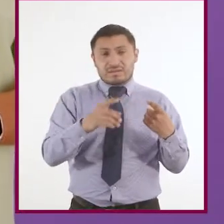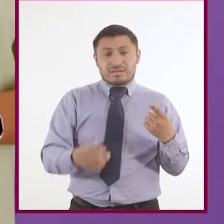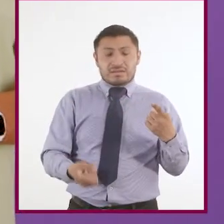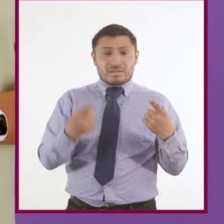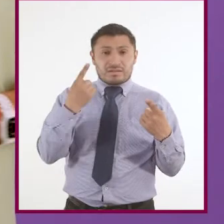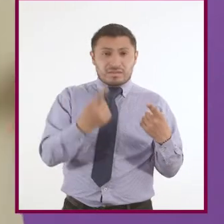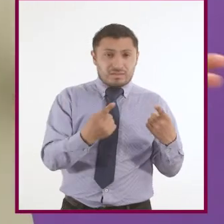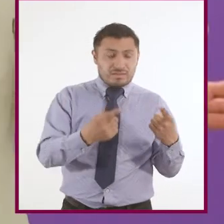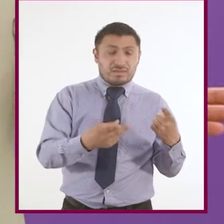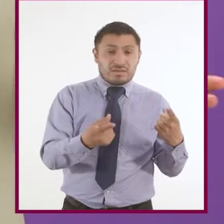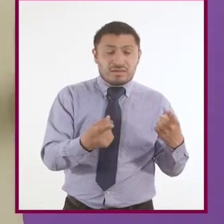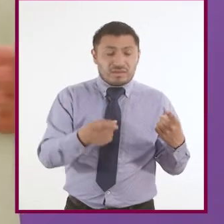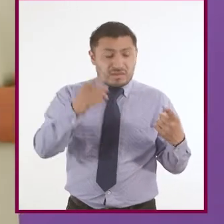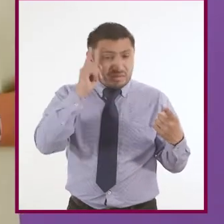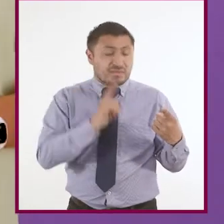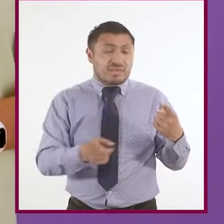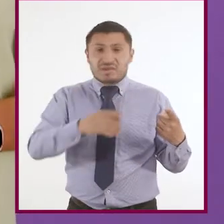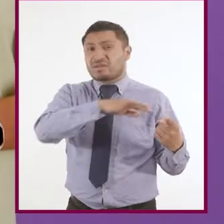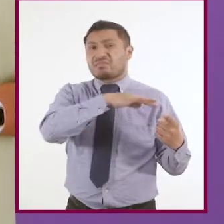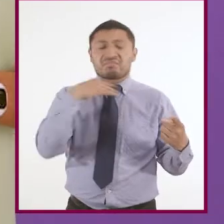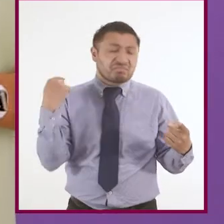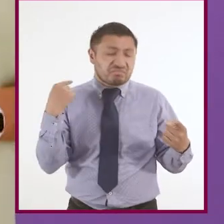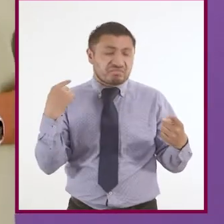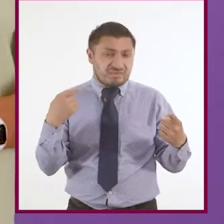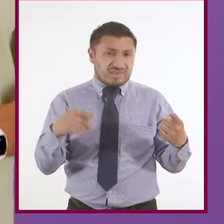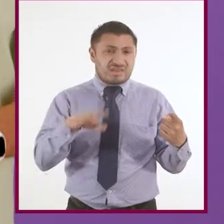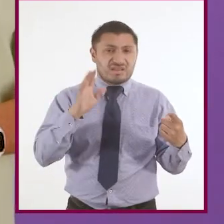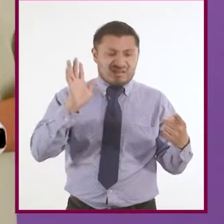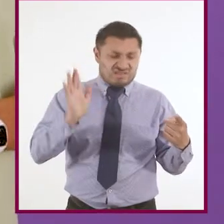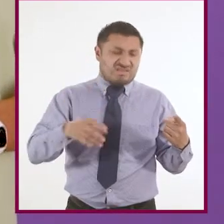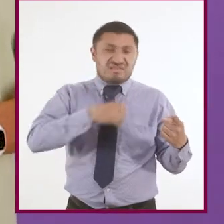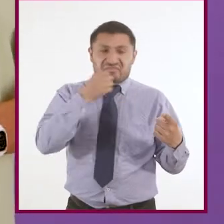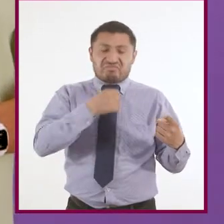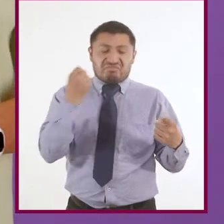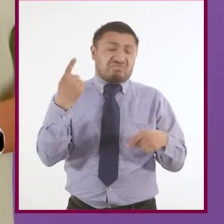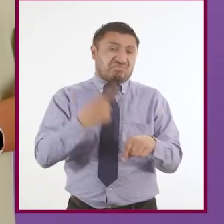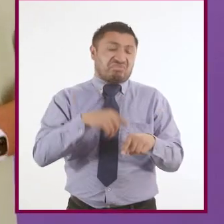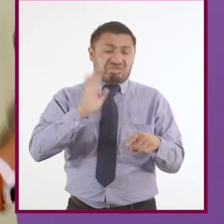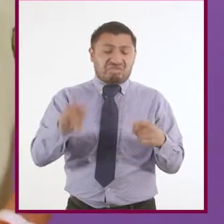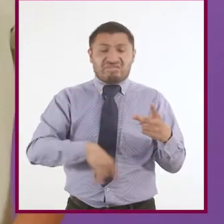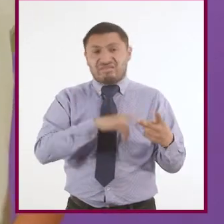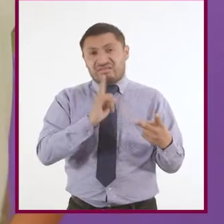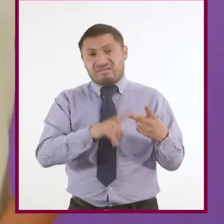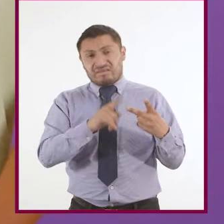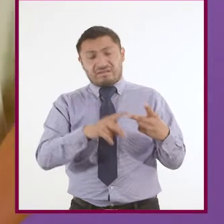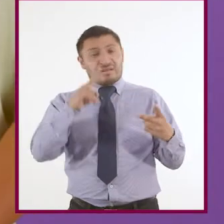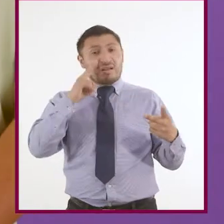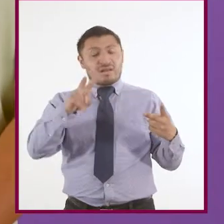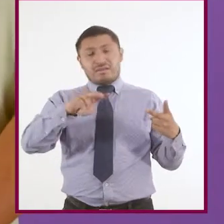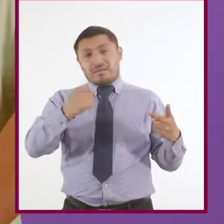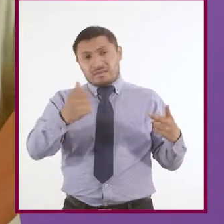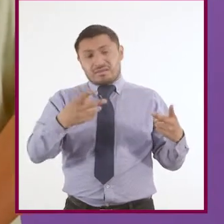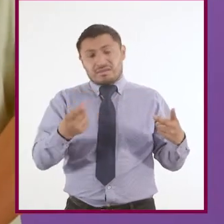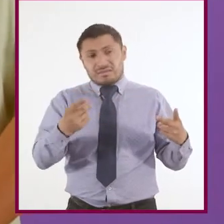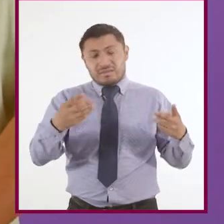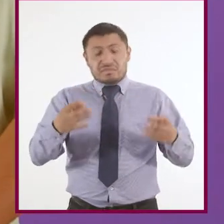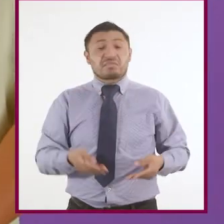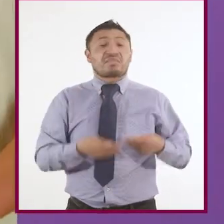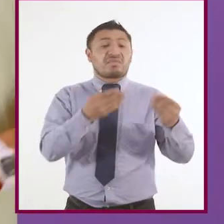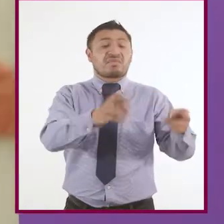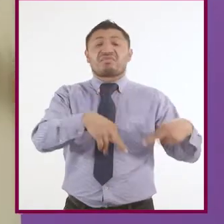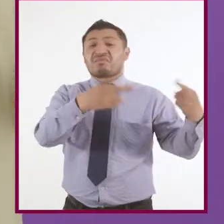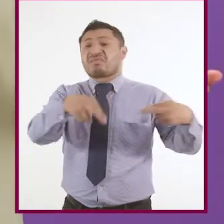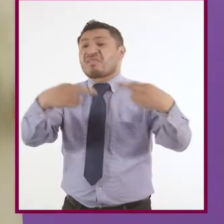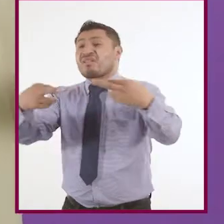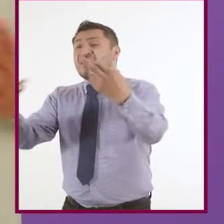a dormir. Que la sacrifique. A fin de cuentas, ya está grande y enferma. B. Que dé a Toto en adopción. Como es apenas un